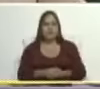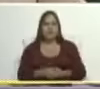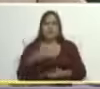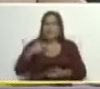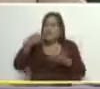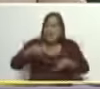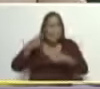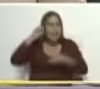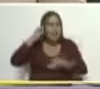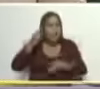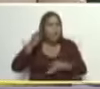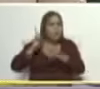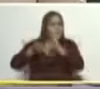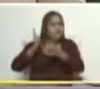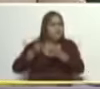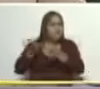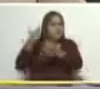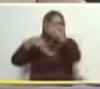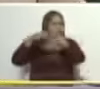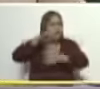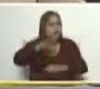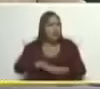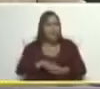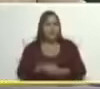Pero siempre recuerdo algo